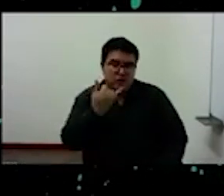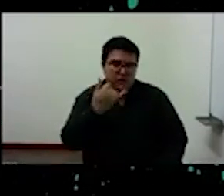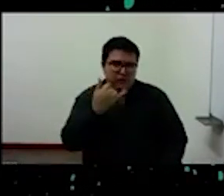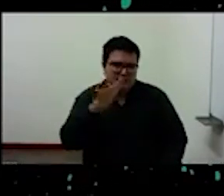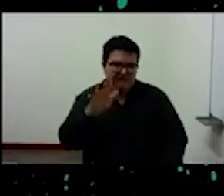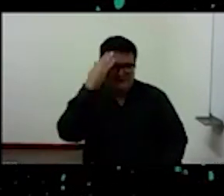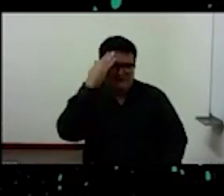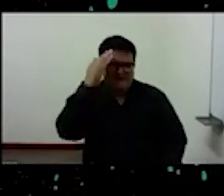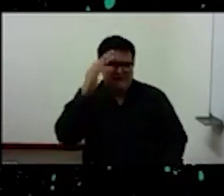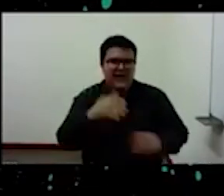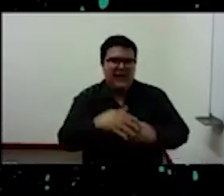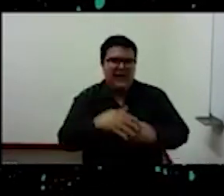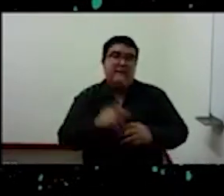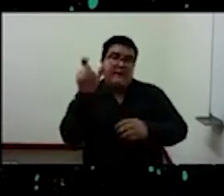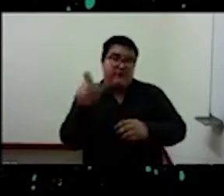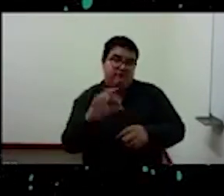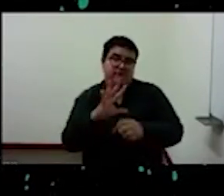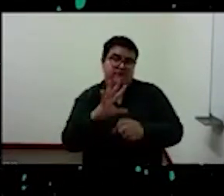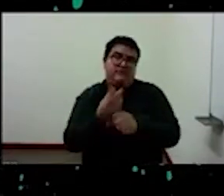pues un artista